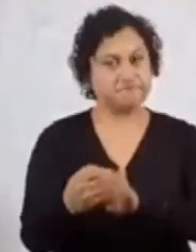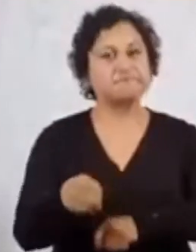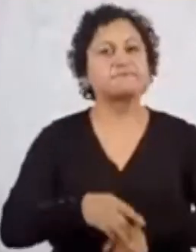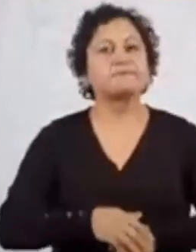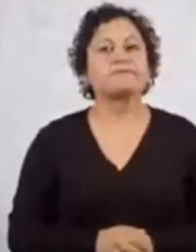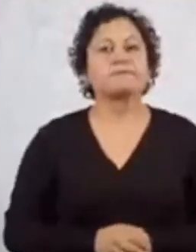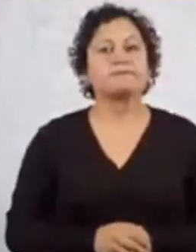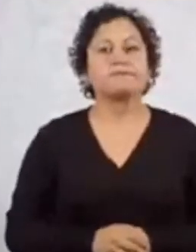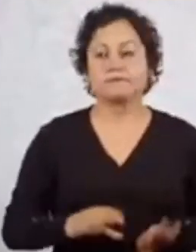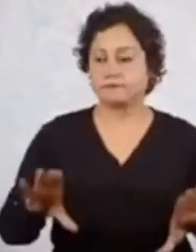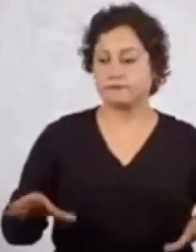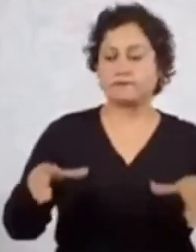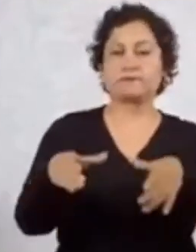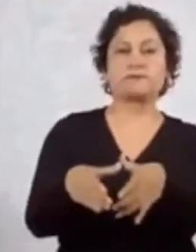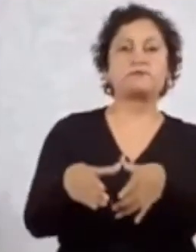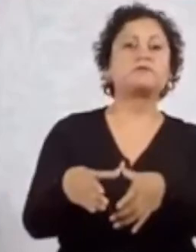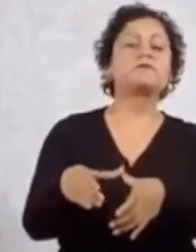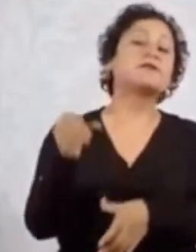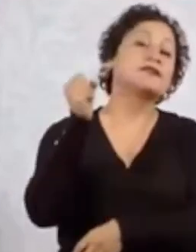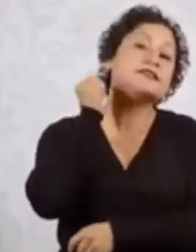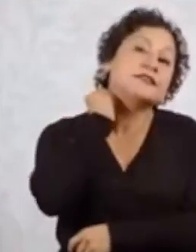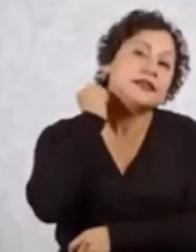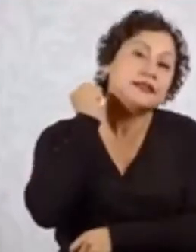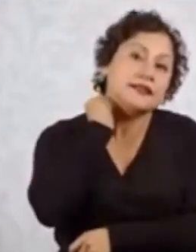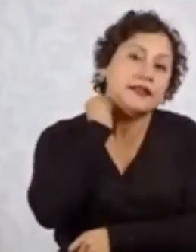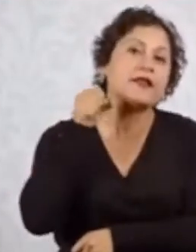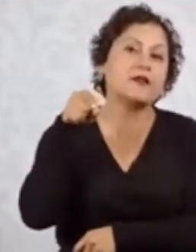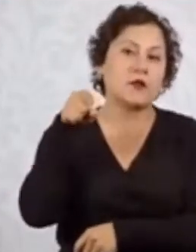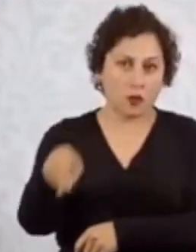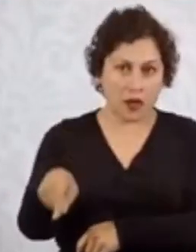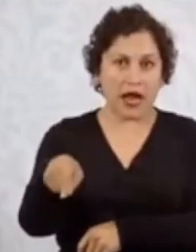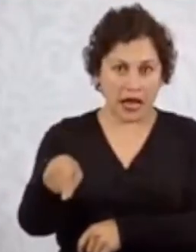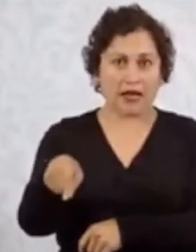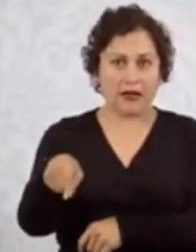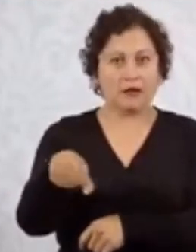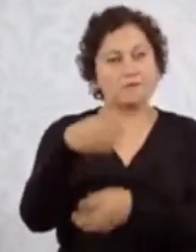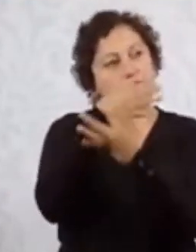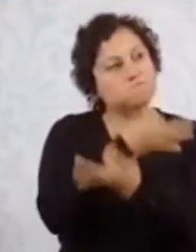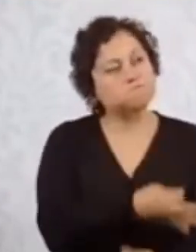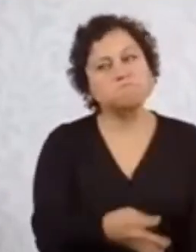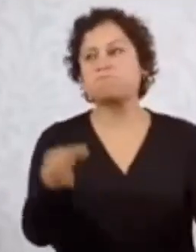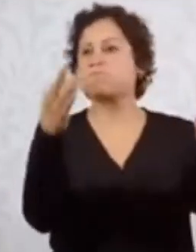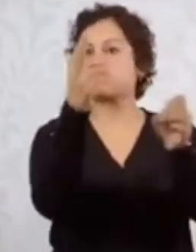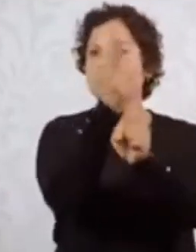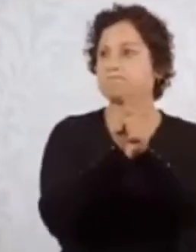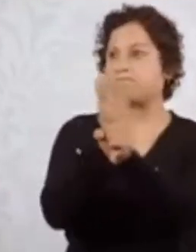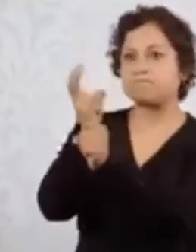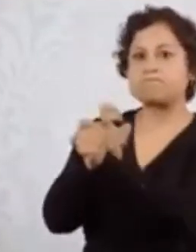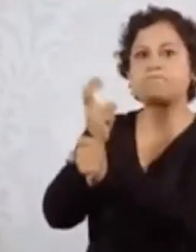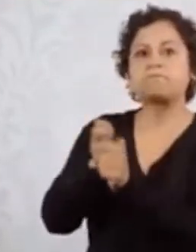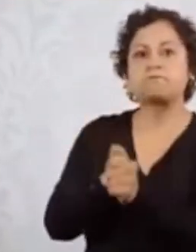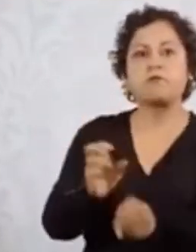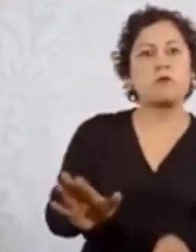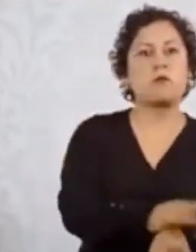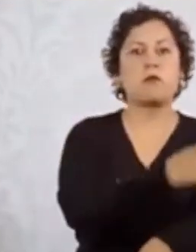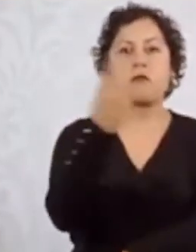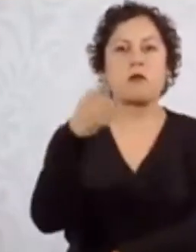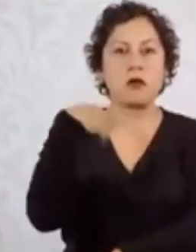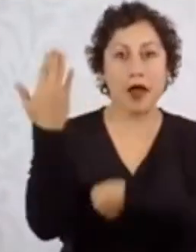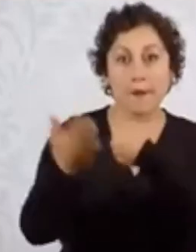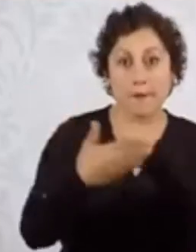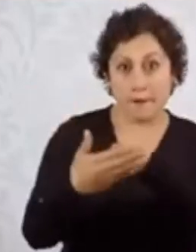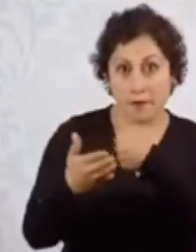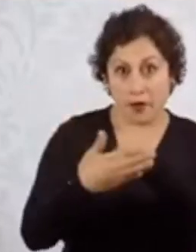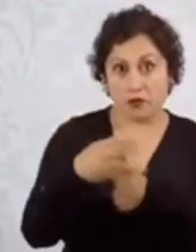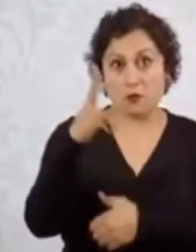de la crisis hídrica que se ha convertido realmente en un problema de seguridad nacional. Y luego también hay otro componente